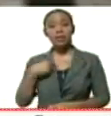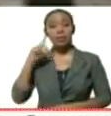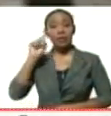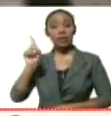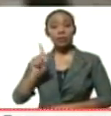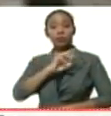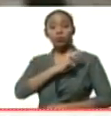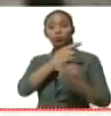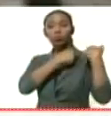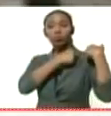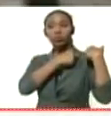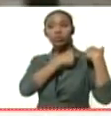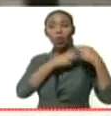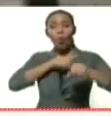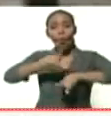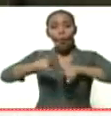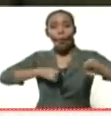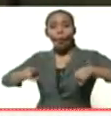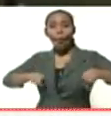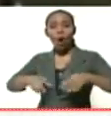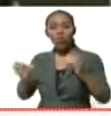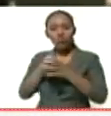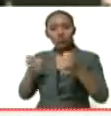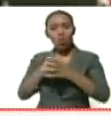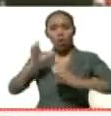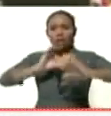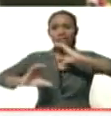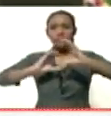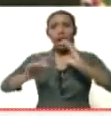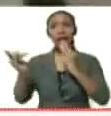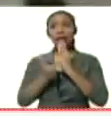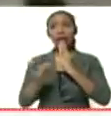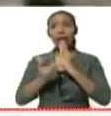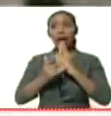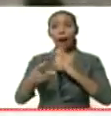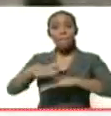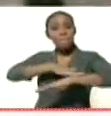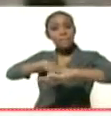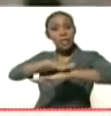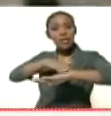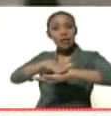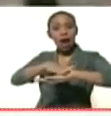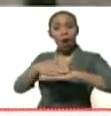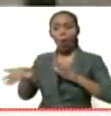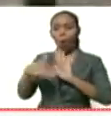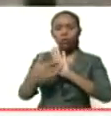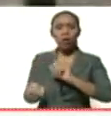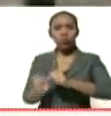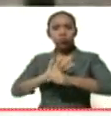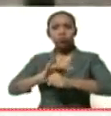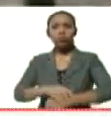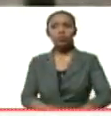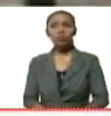ejecutiva que coordina la Comisión Científica, Técnica y Ministerial contra el Coronavirus.